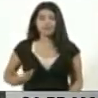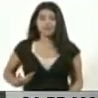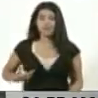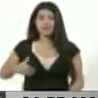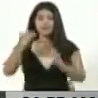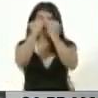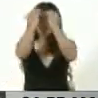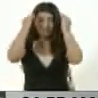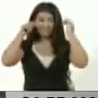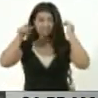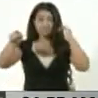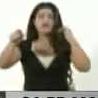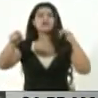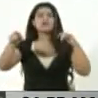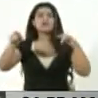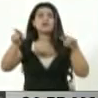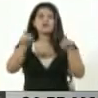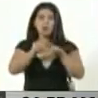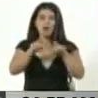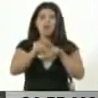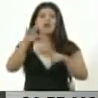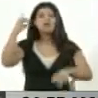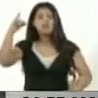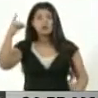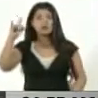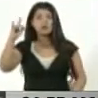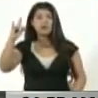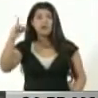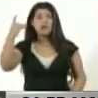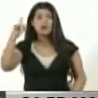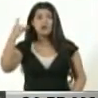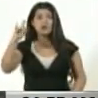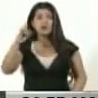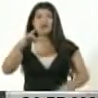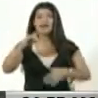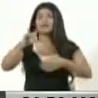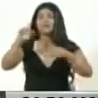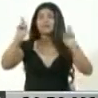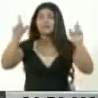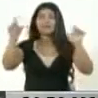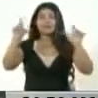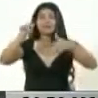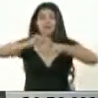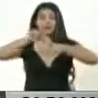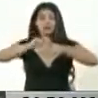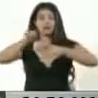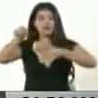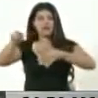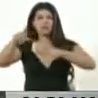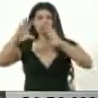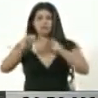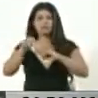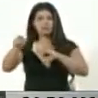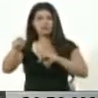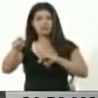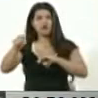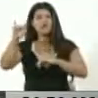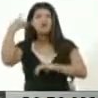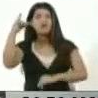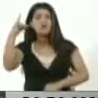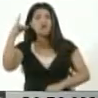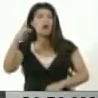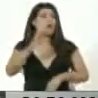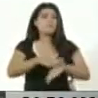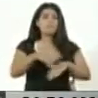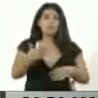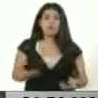la señal de Telesur de Bolivia por un episodio que fue espantoso y del cual no se habló mucho porque el escándalo fue tal que